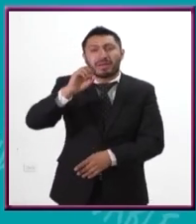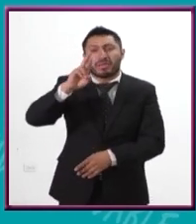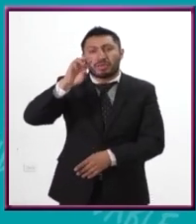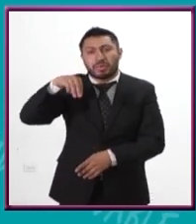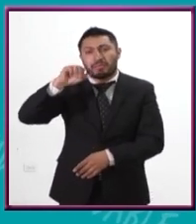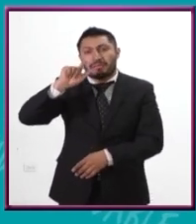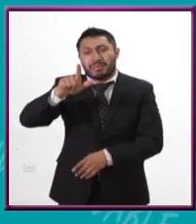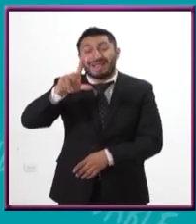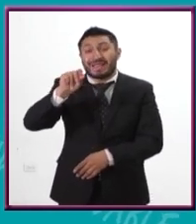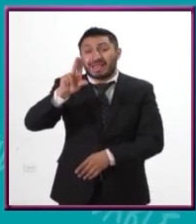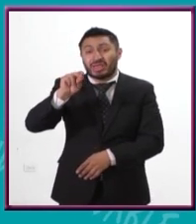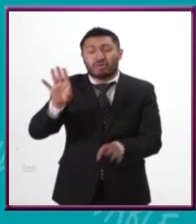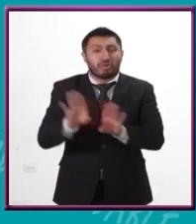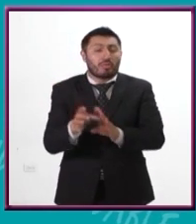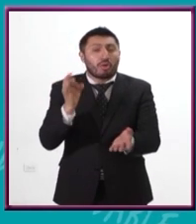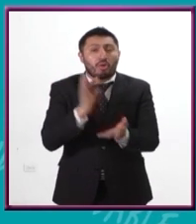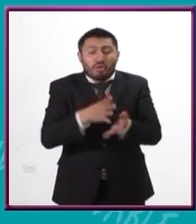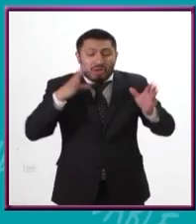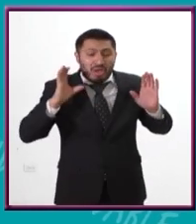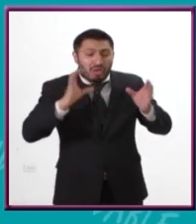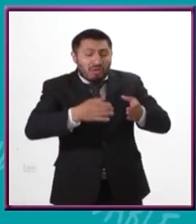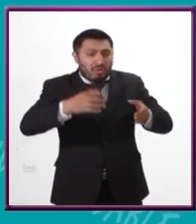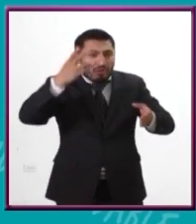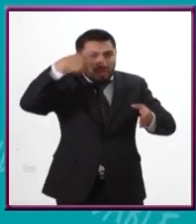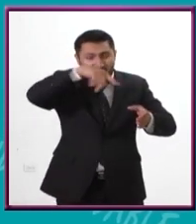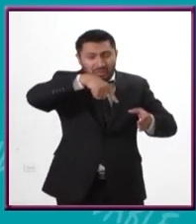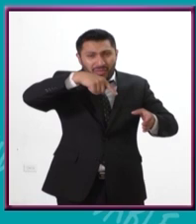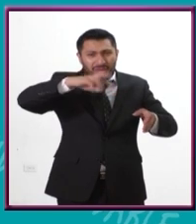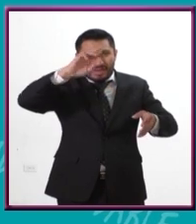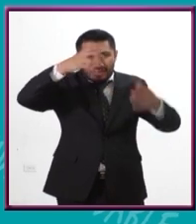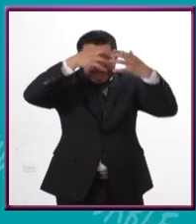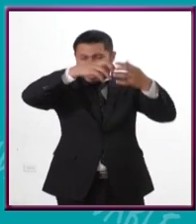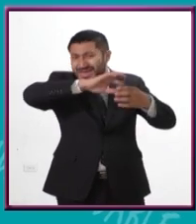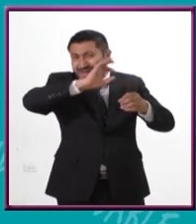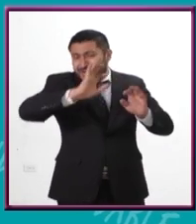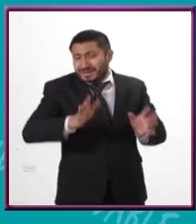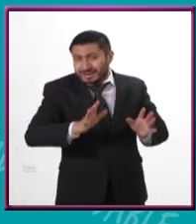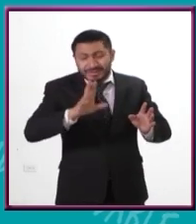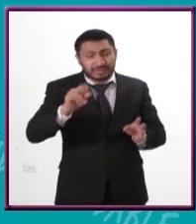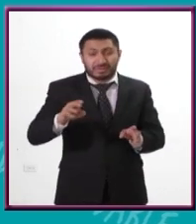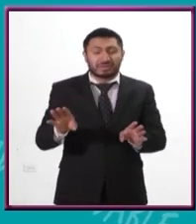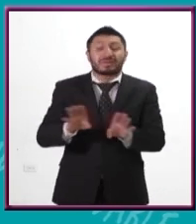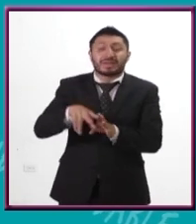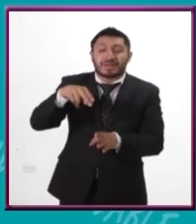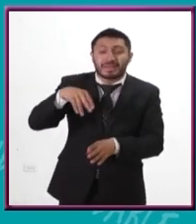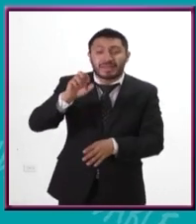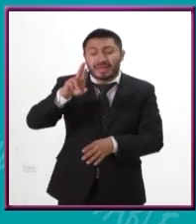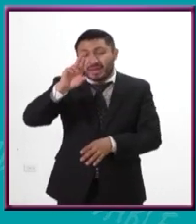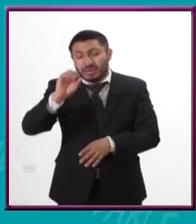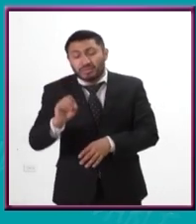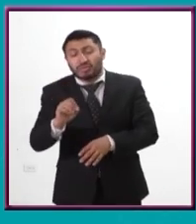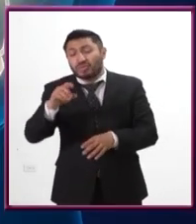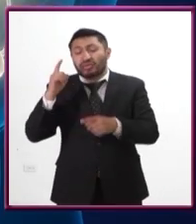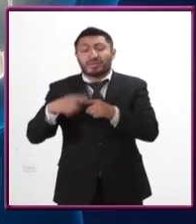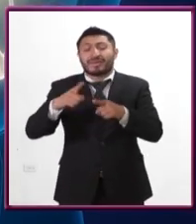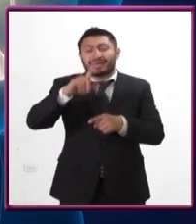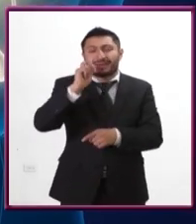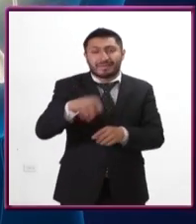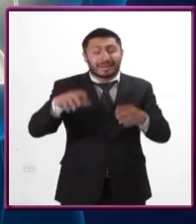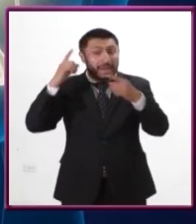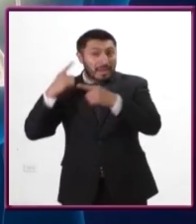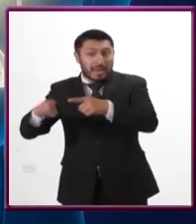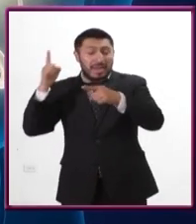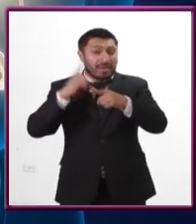normal no es exclusiva de un tipo de cerebro. Neurodiversidad significa que no hay sistemas neuronales anormales,